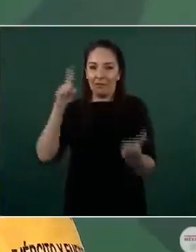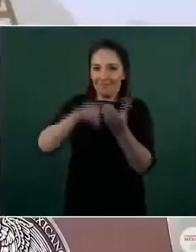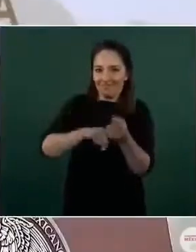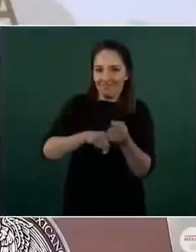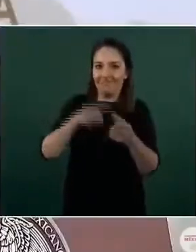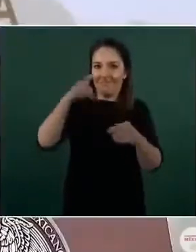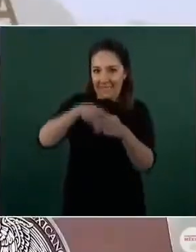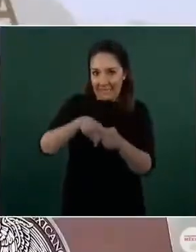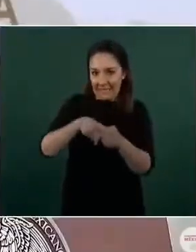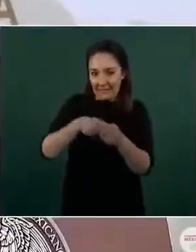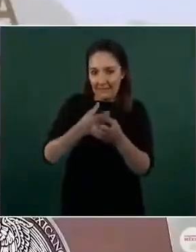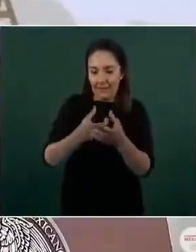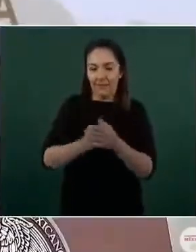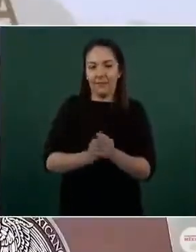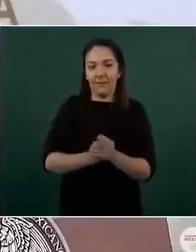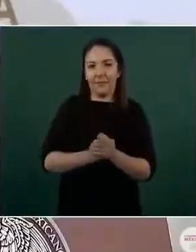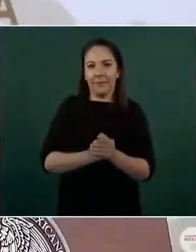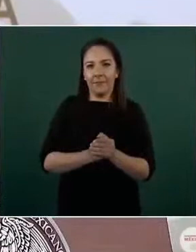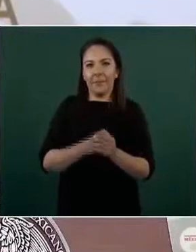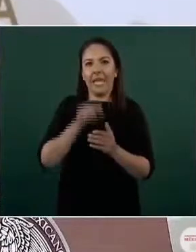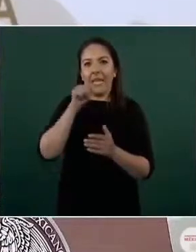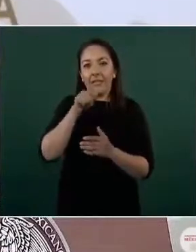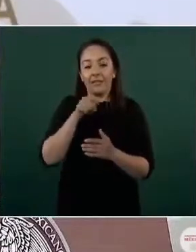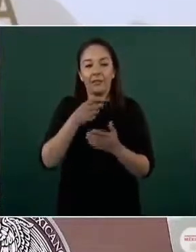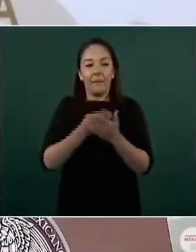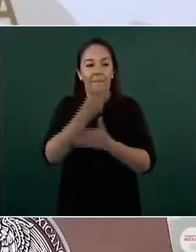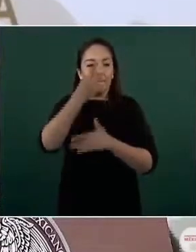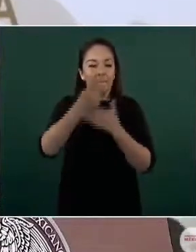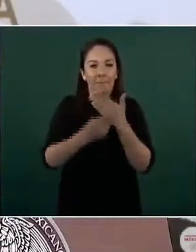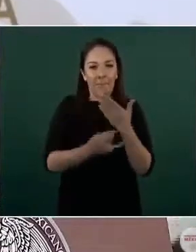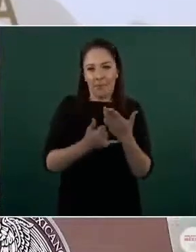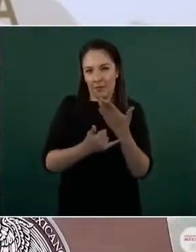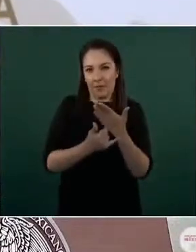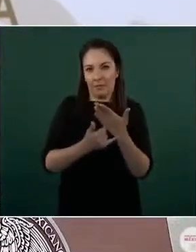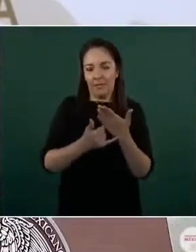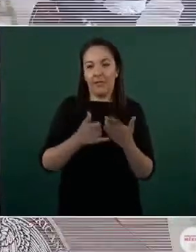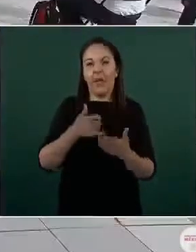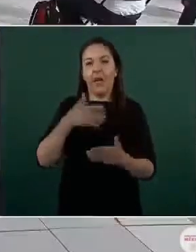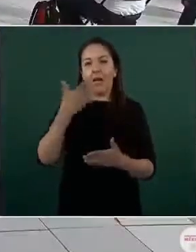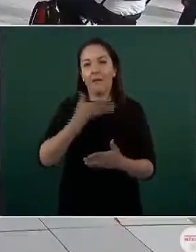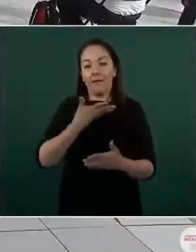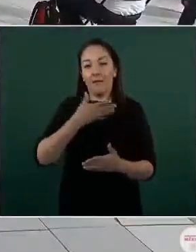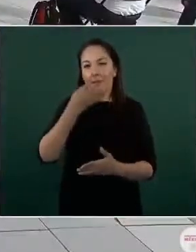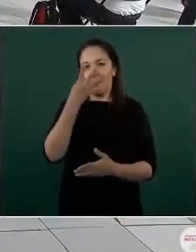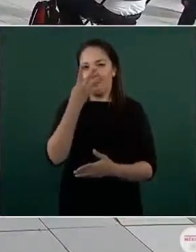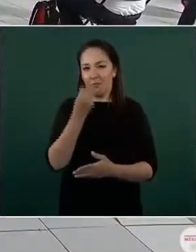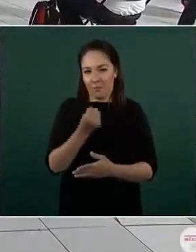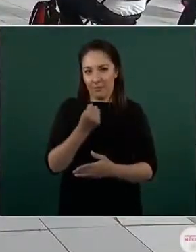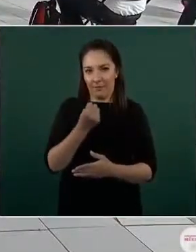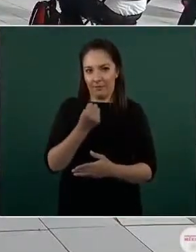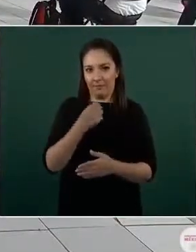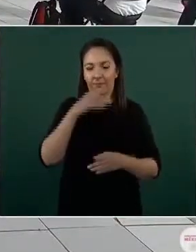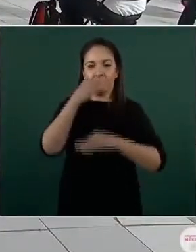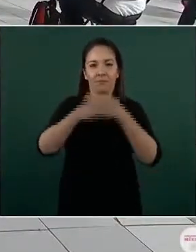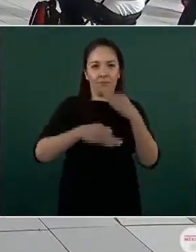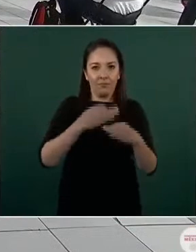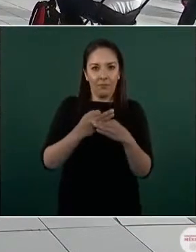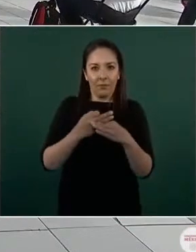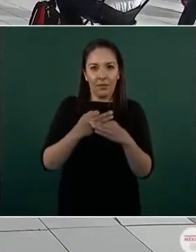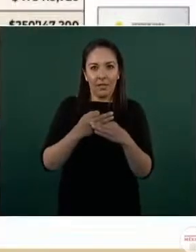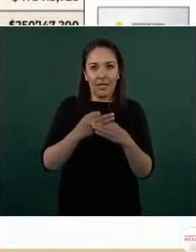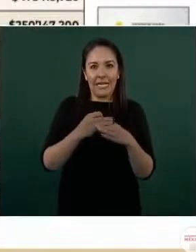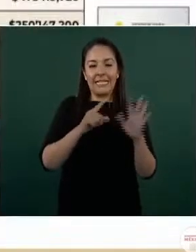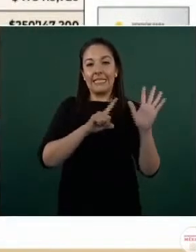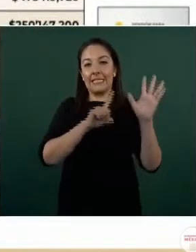áreas delictivas, pues estos programas se tienen aquí presentes 9 de ellos con un total de